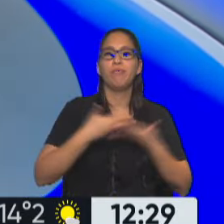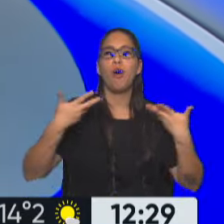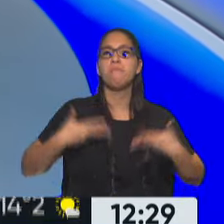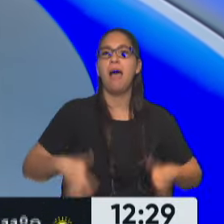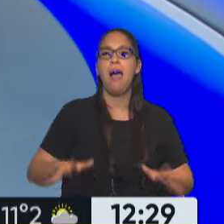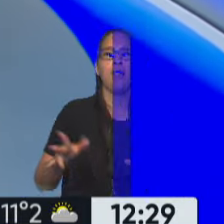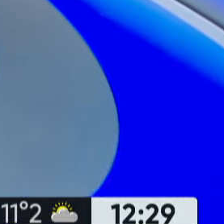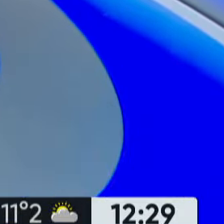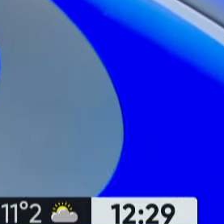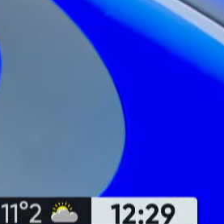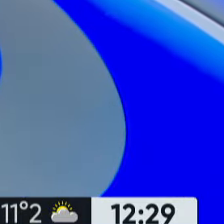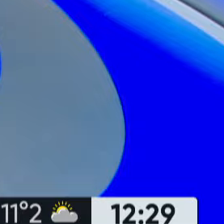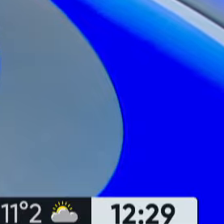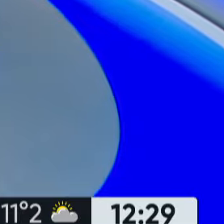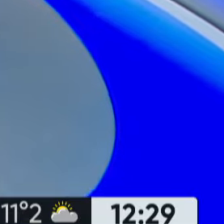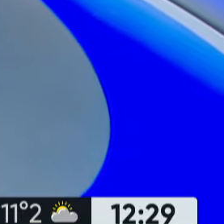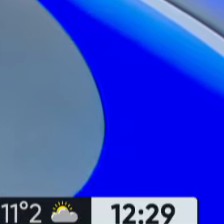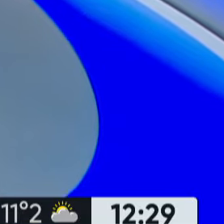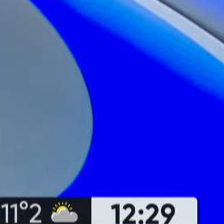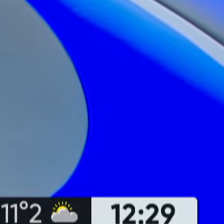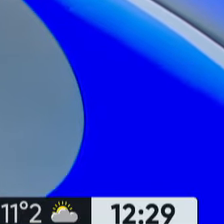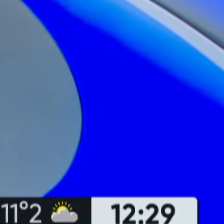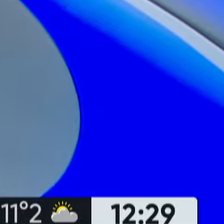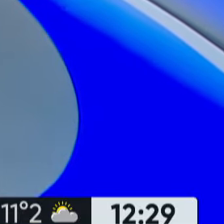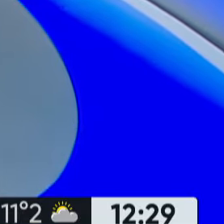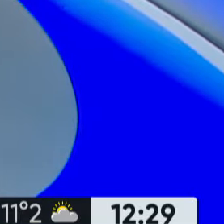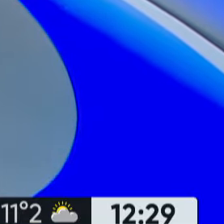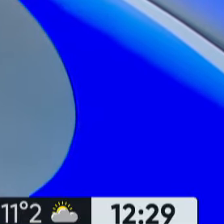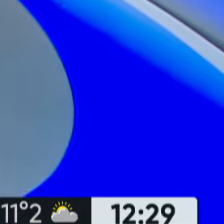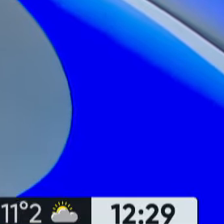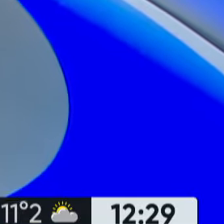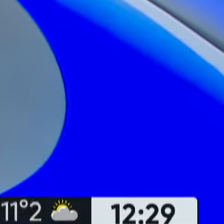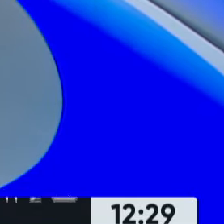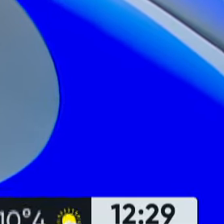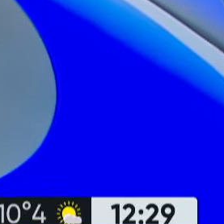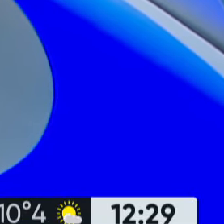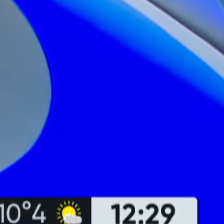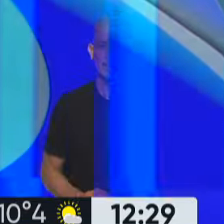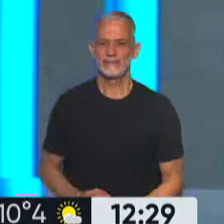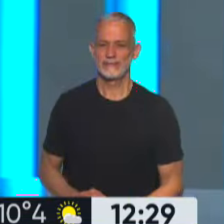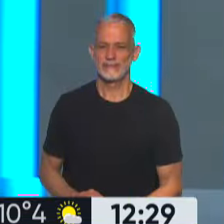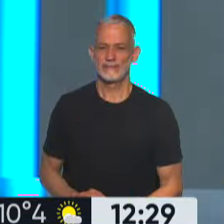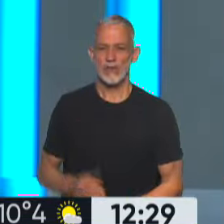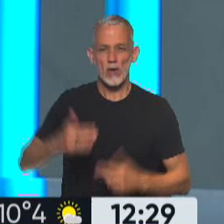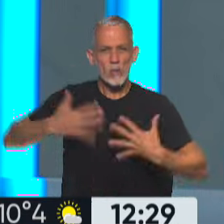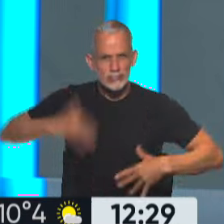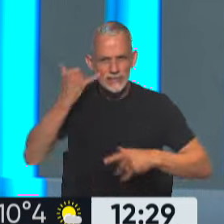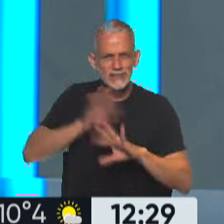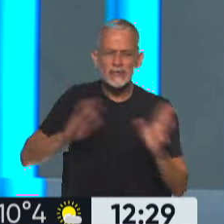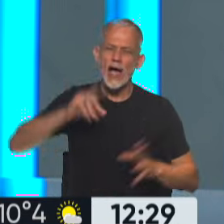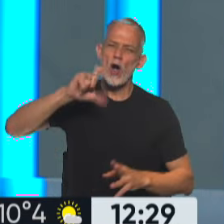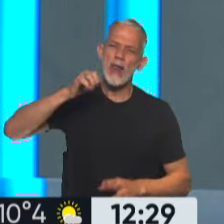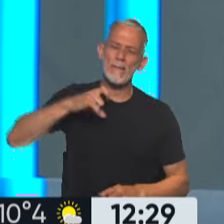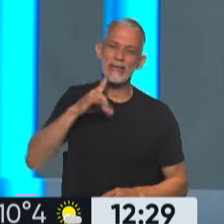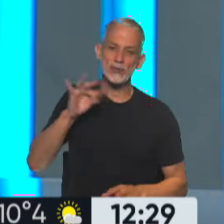días es en el exitismo nuestro eh lo tenemos la remera de colapinto todo lo que vos quieras pero el exitismo acá No